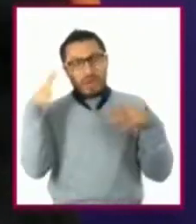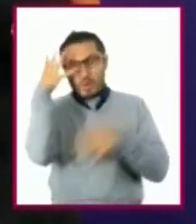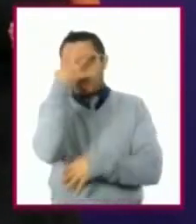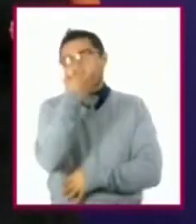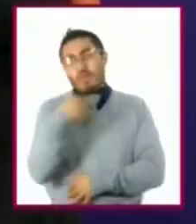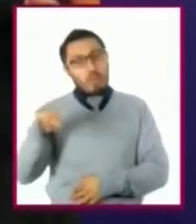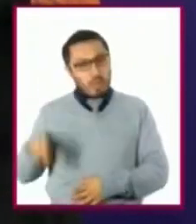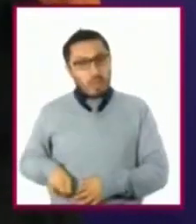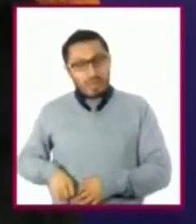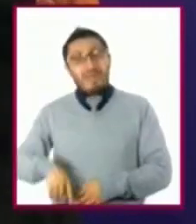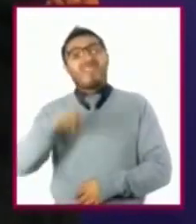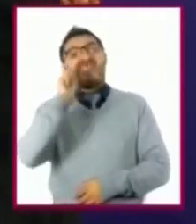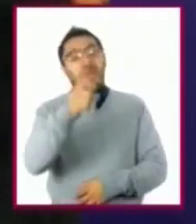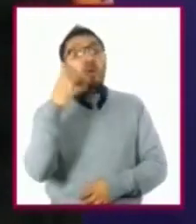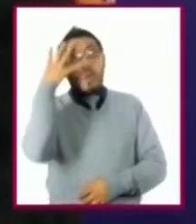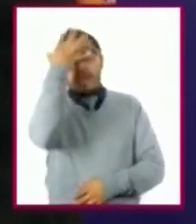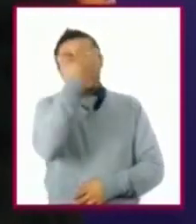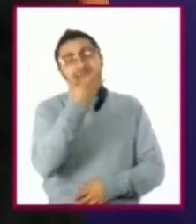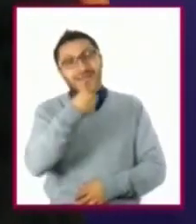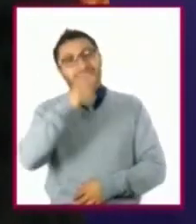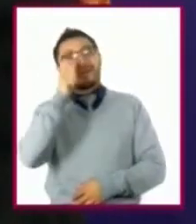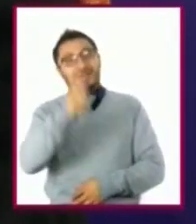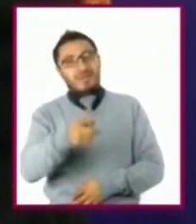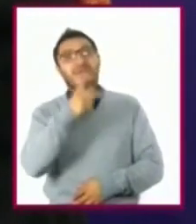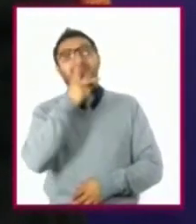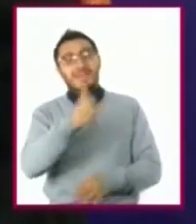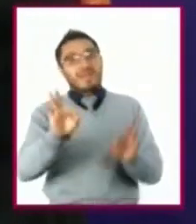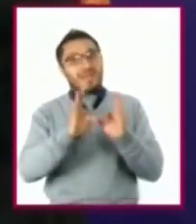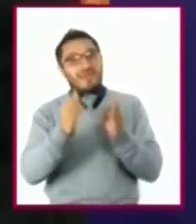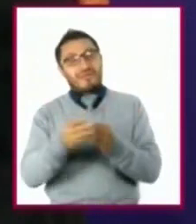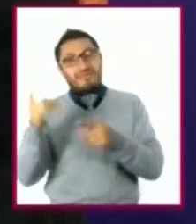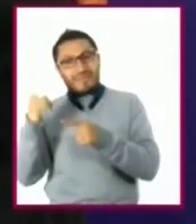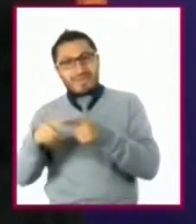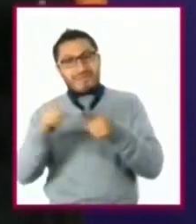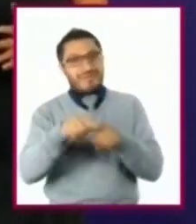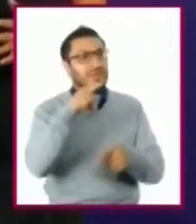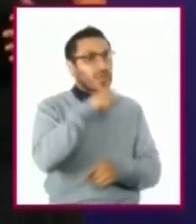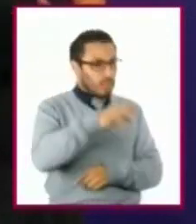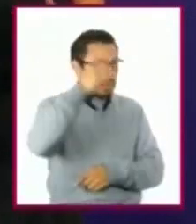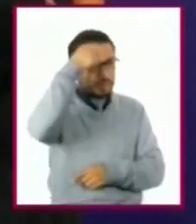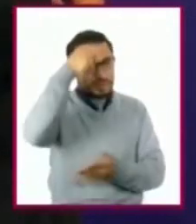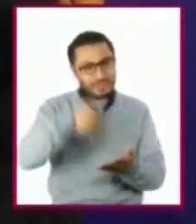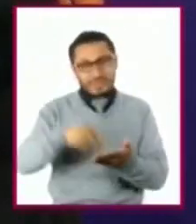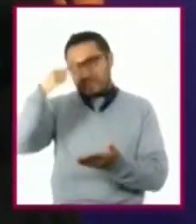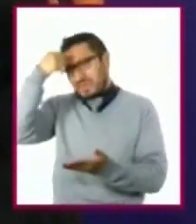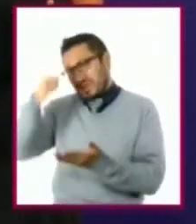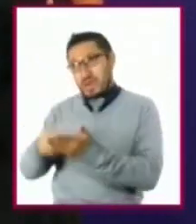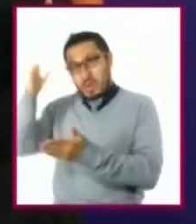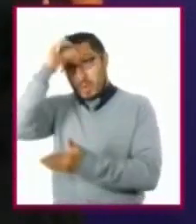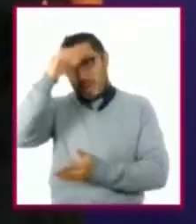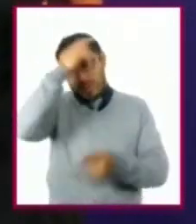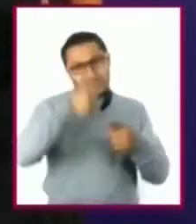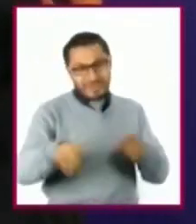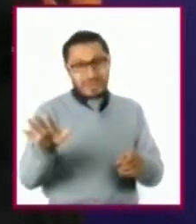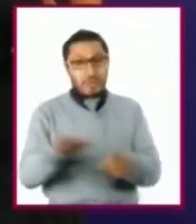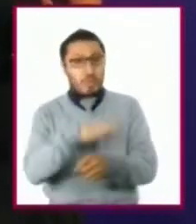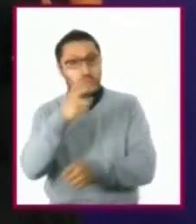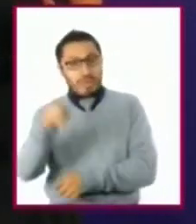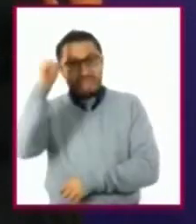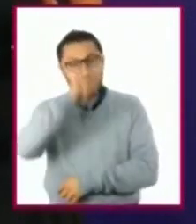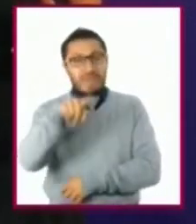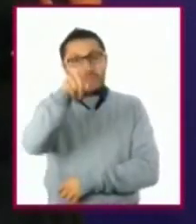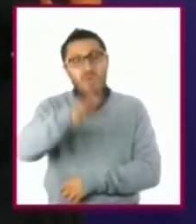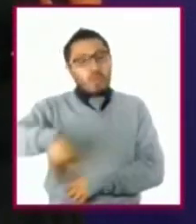La belleza es una cuestión de apreciación. Por eso les invitamos a que busquen o investiguen sobre textos distintos de la